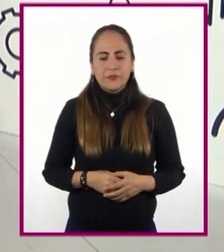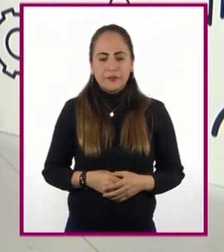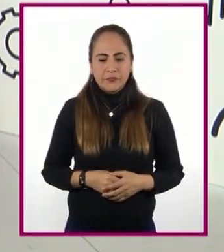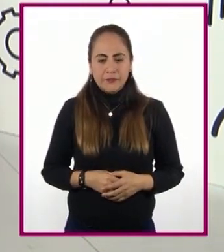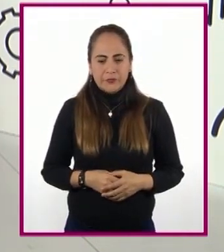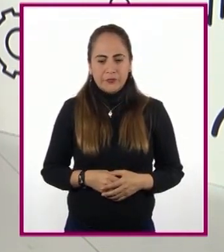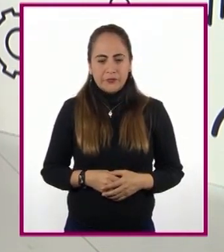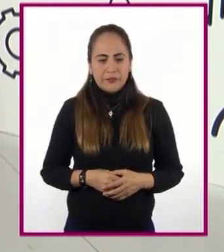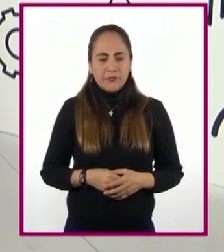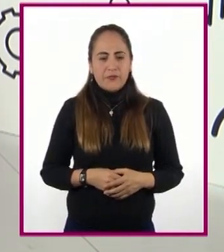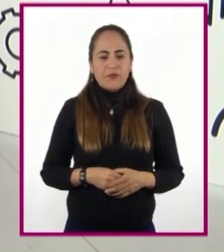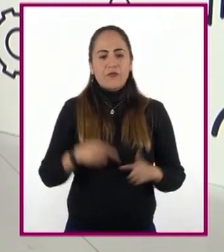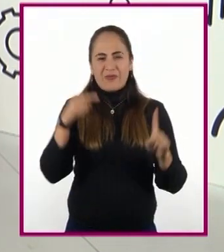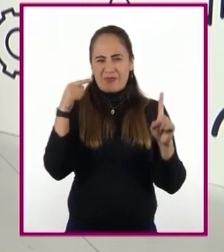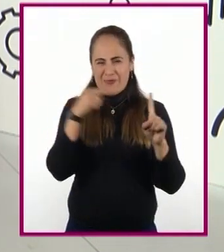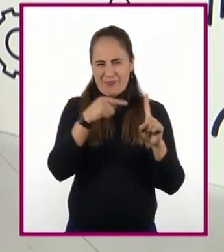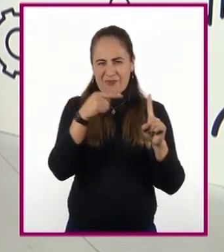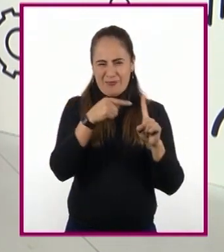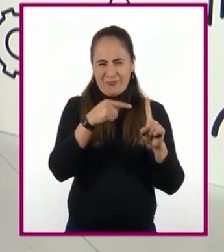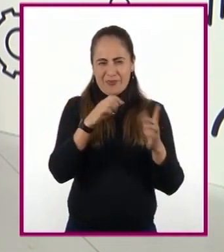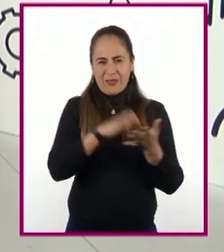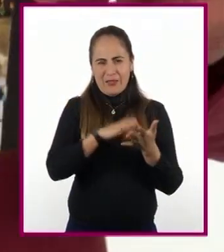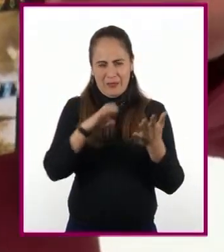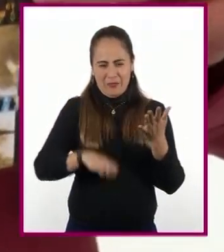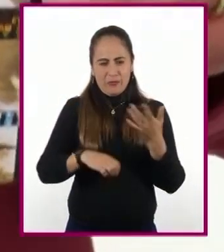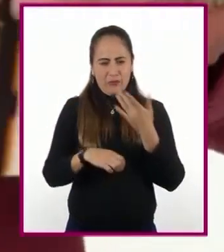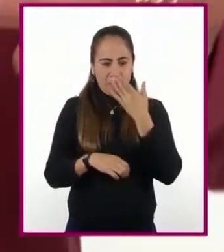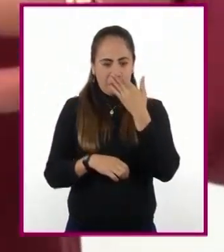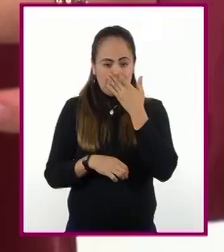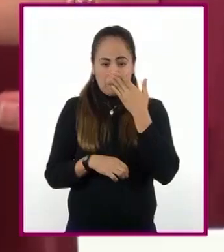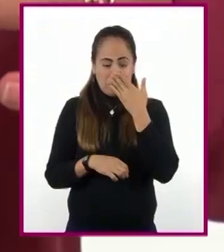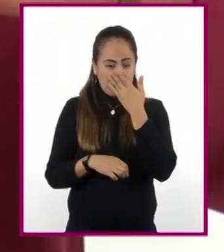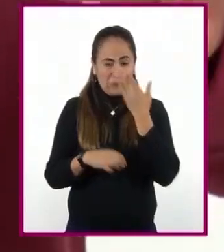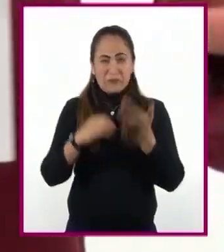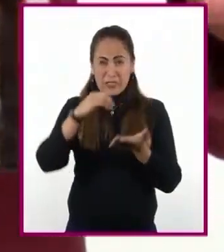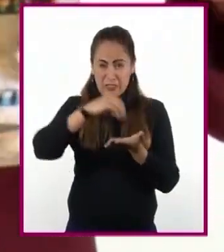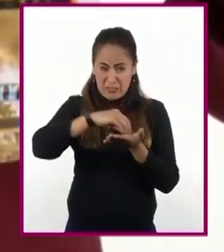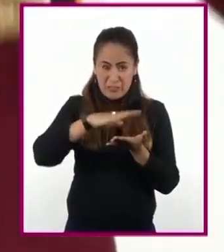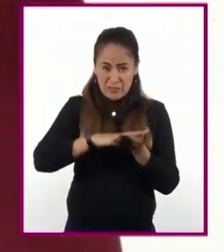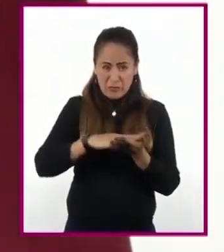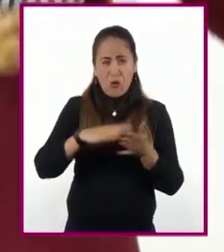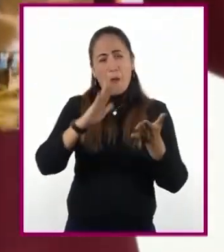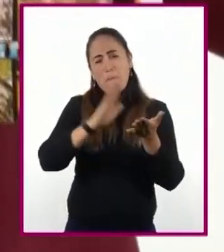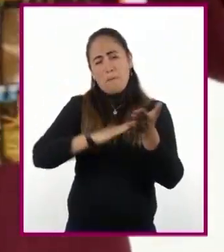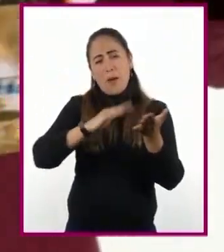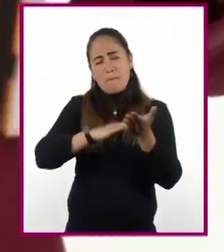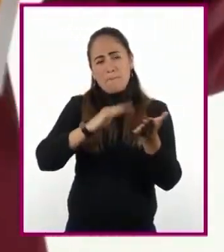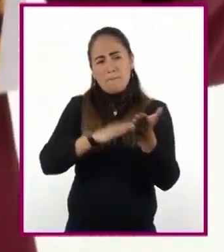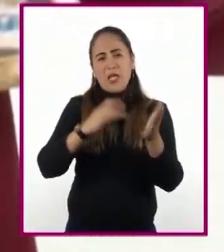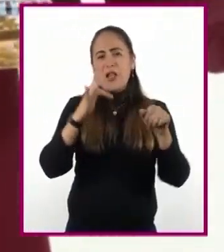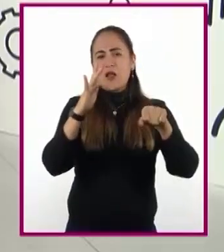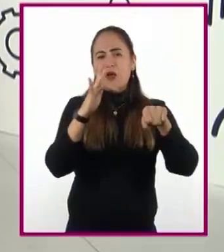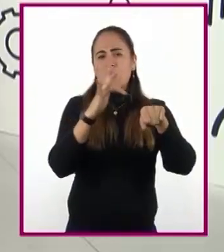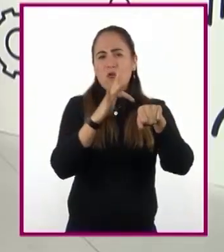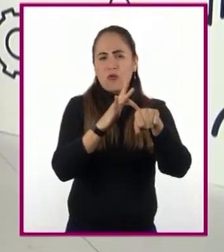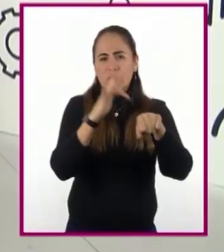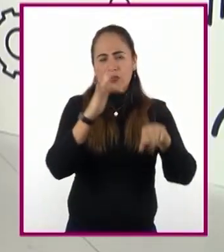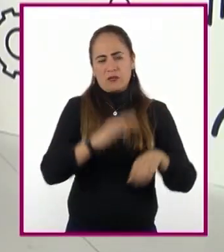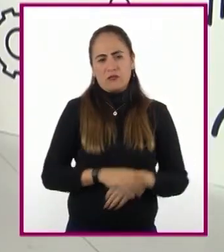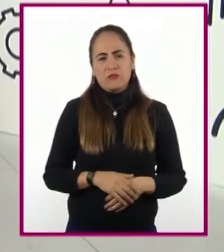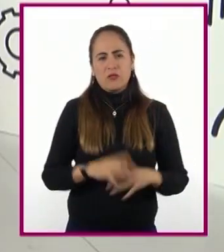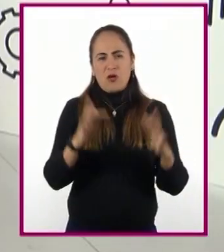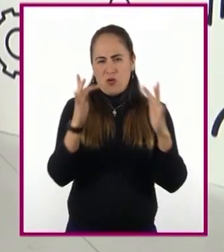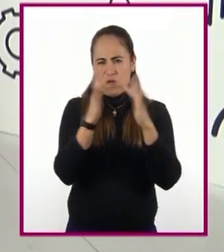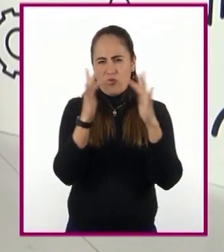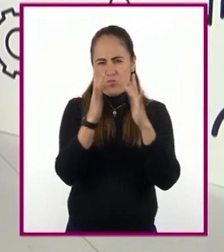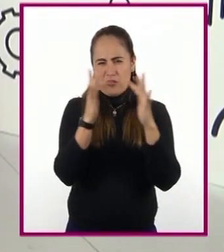Aquí, por ejemplo, tenemos unos registros. ¿Son registros, Vicente? Hojas de contacto. Hojas de contacto. En estas hojas de